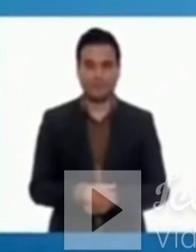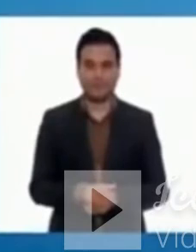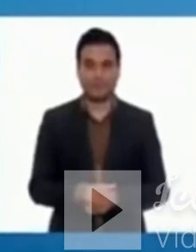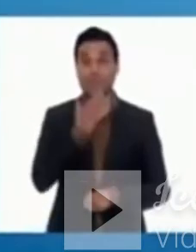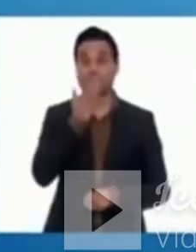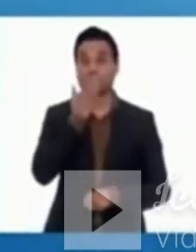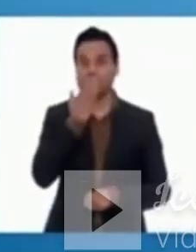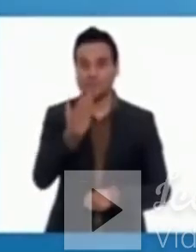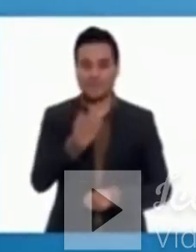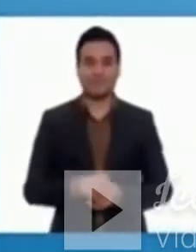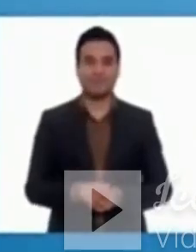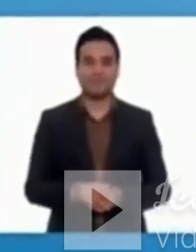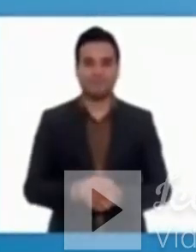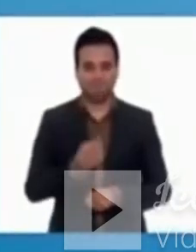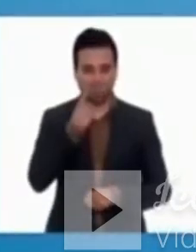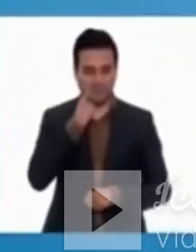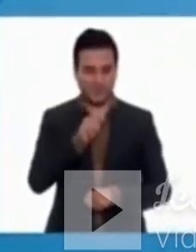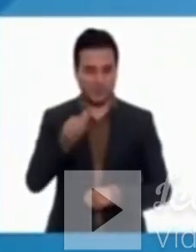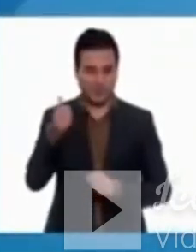Muy bien. Uno más, venga.